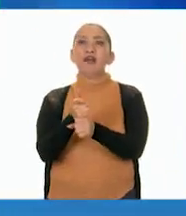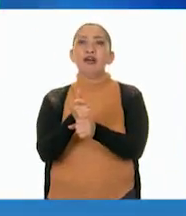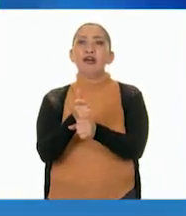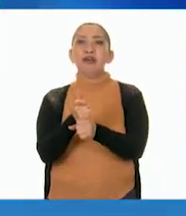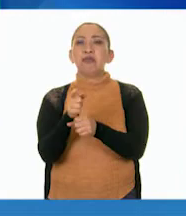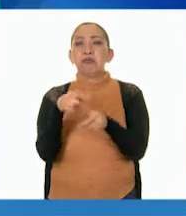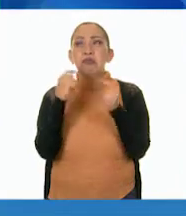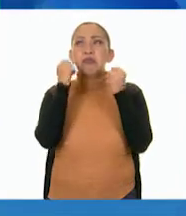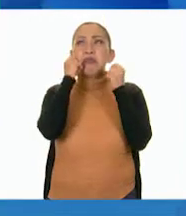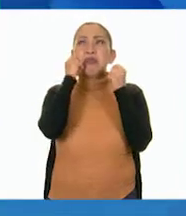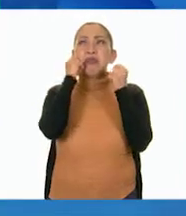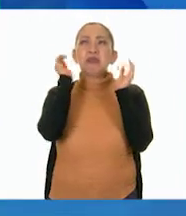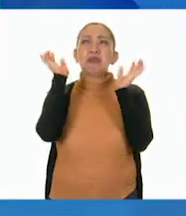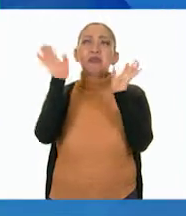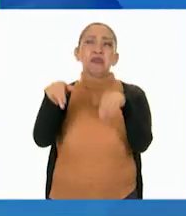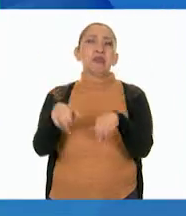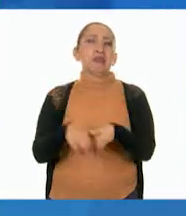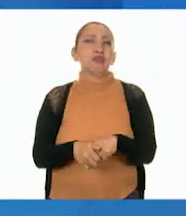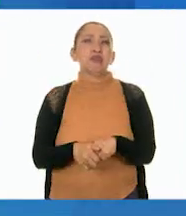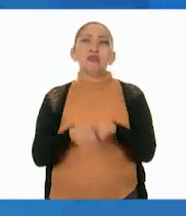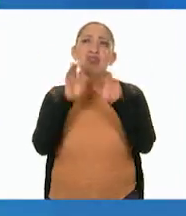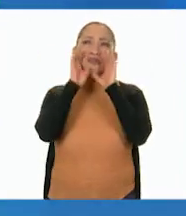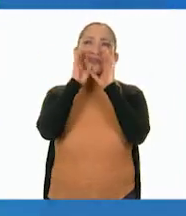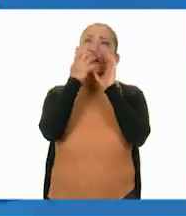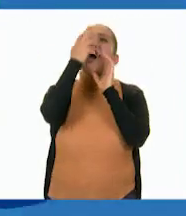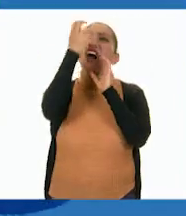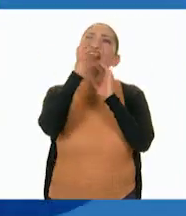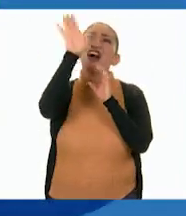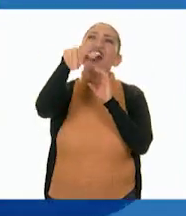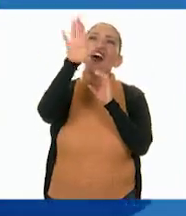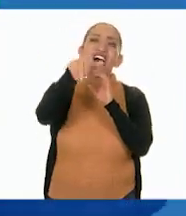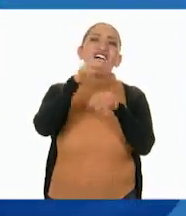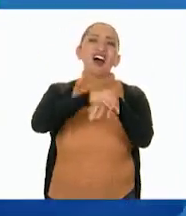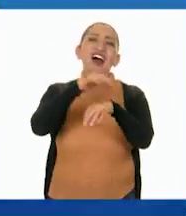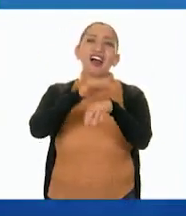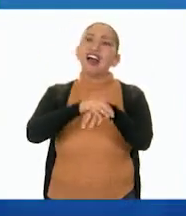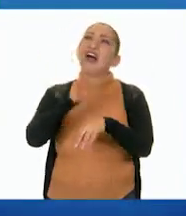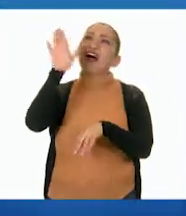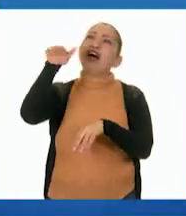No le importó. ¡Ey! ¡Amigo, amigo!